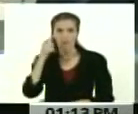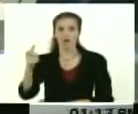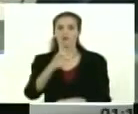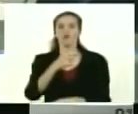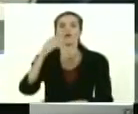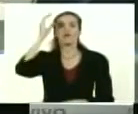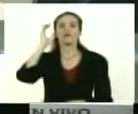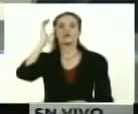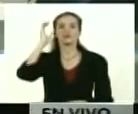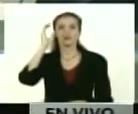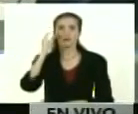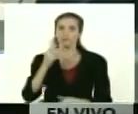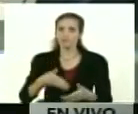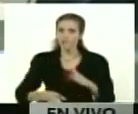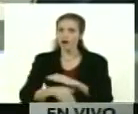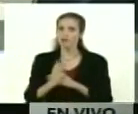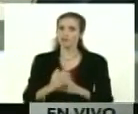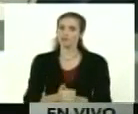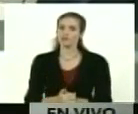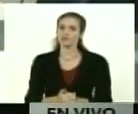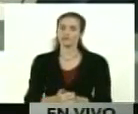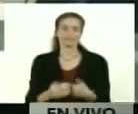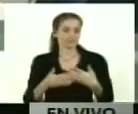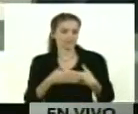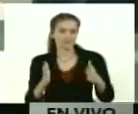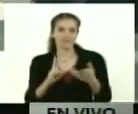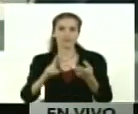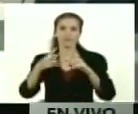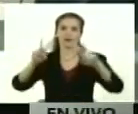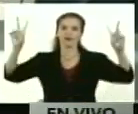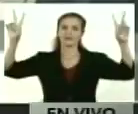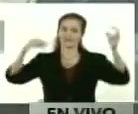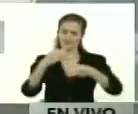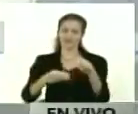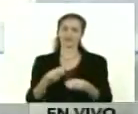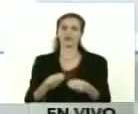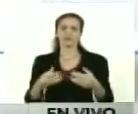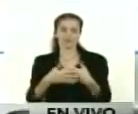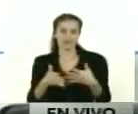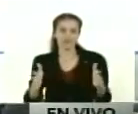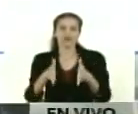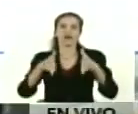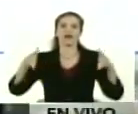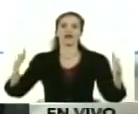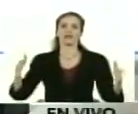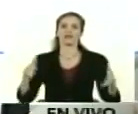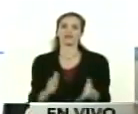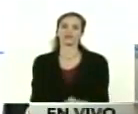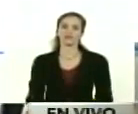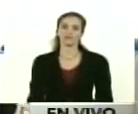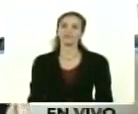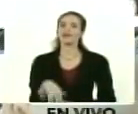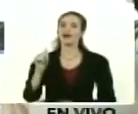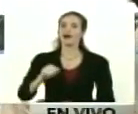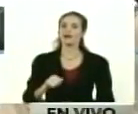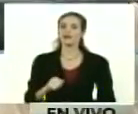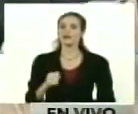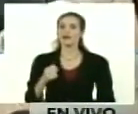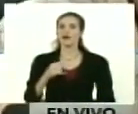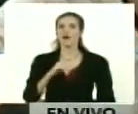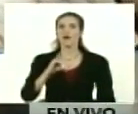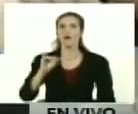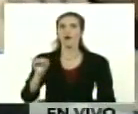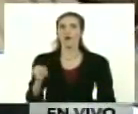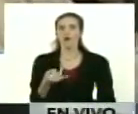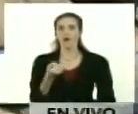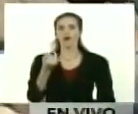consciente. Vamos a abrir una ventana de paz, y se abrió un portón gigantesco. Y aquí me trajo Jorge